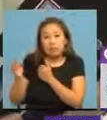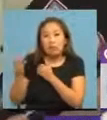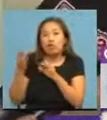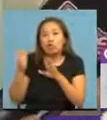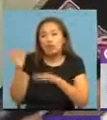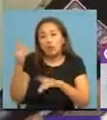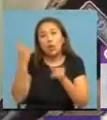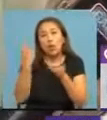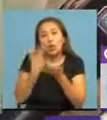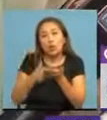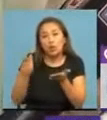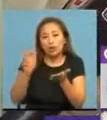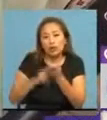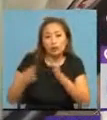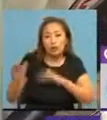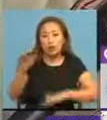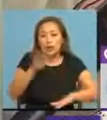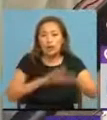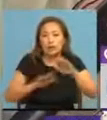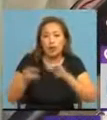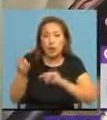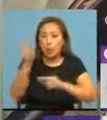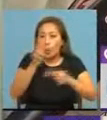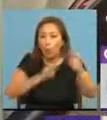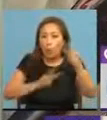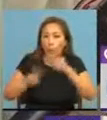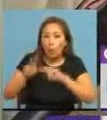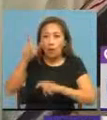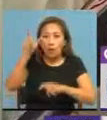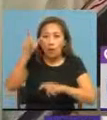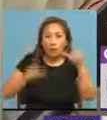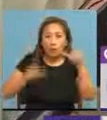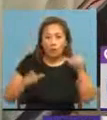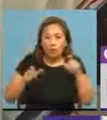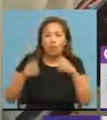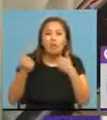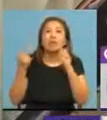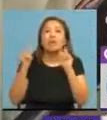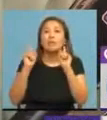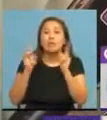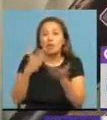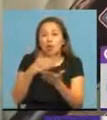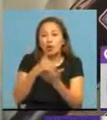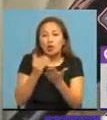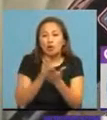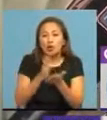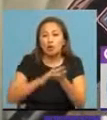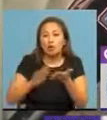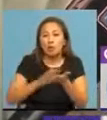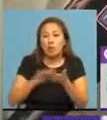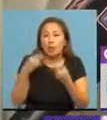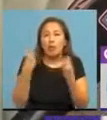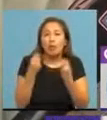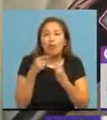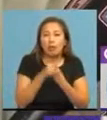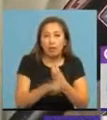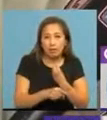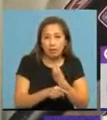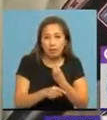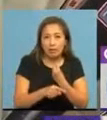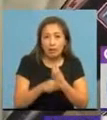del perfil y una coordinación nueva para que